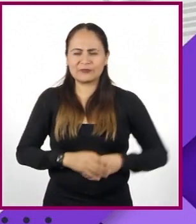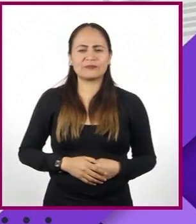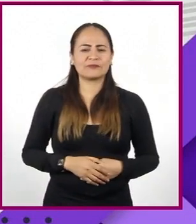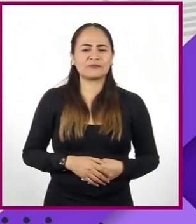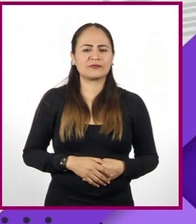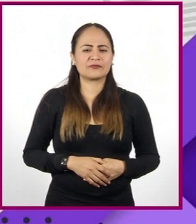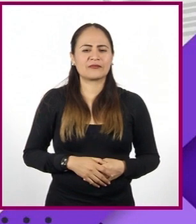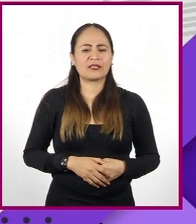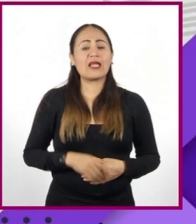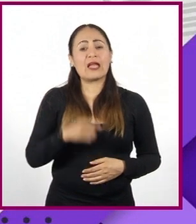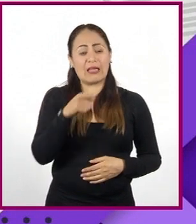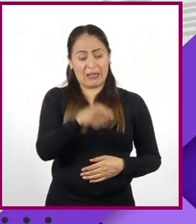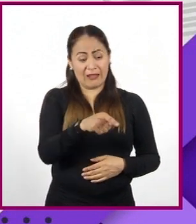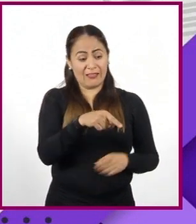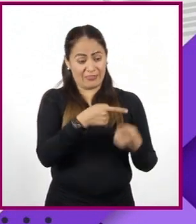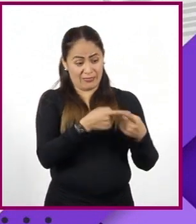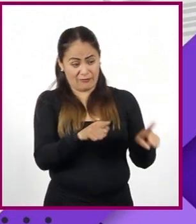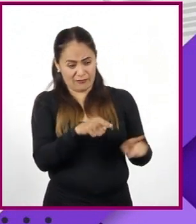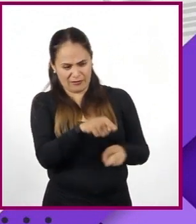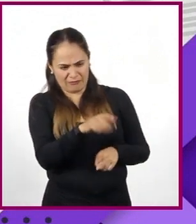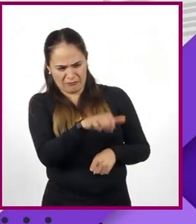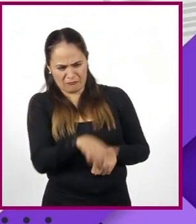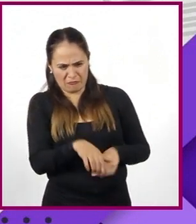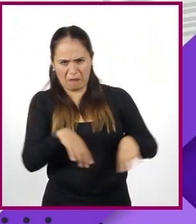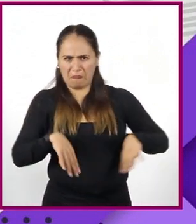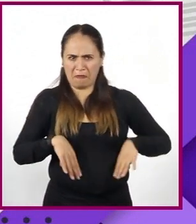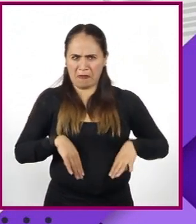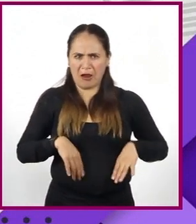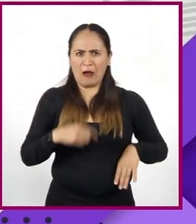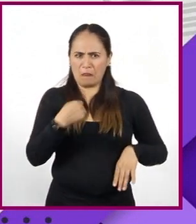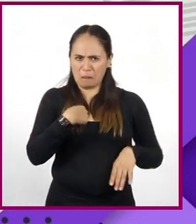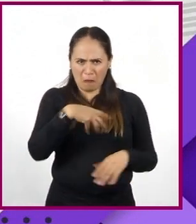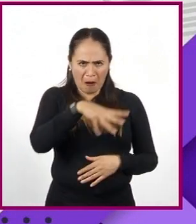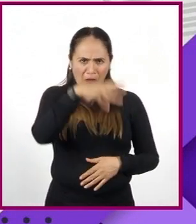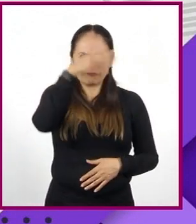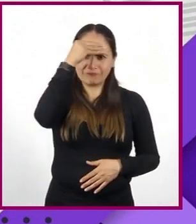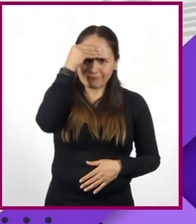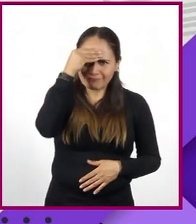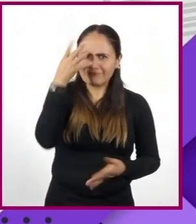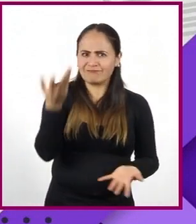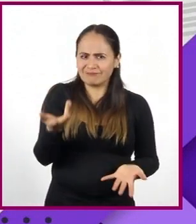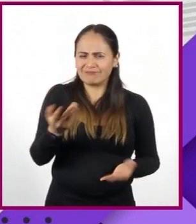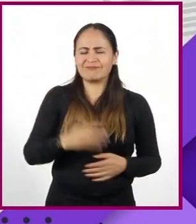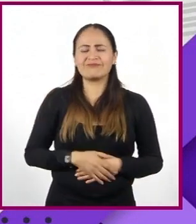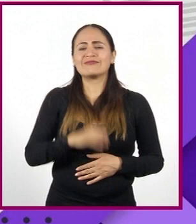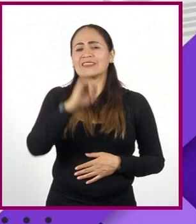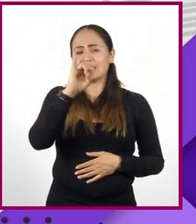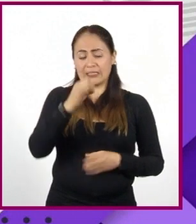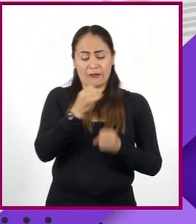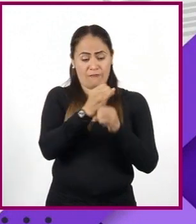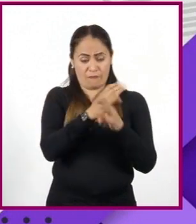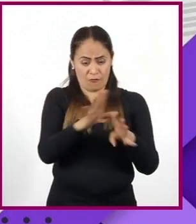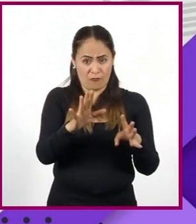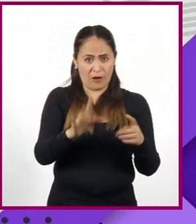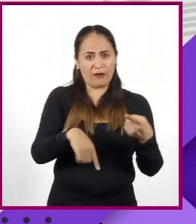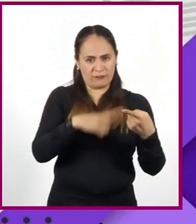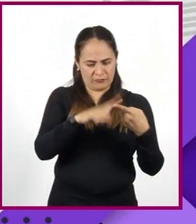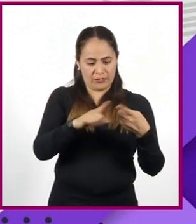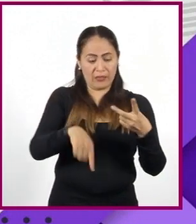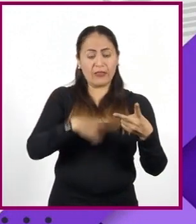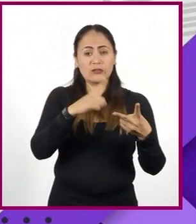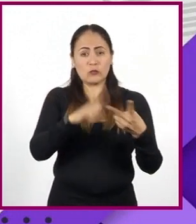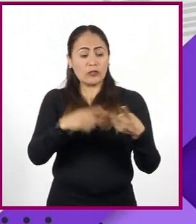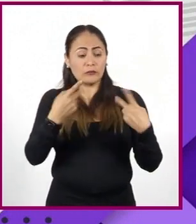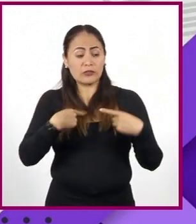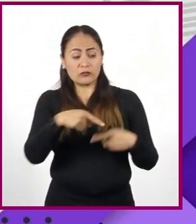de quienes consideramos diferentes. Además de informarnos, debemos acercarnos a las personas que consideramos diferentes.